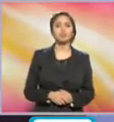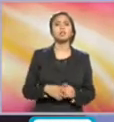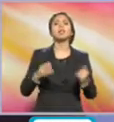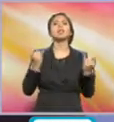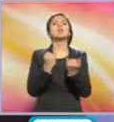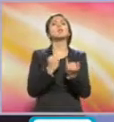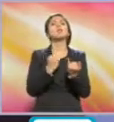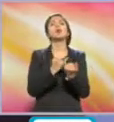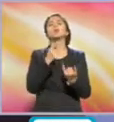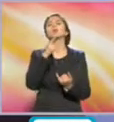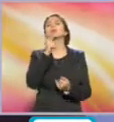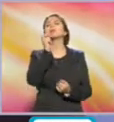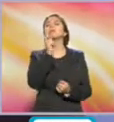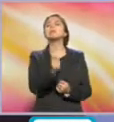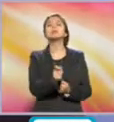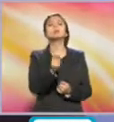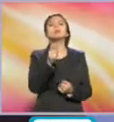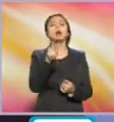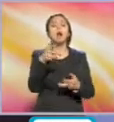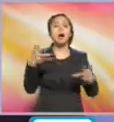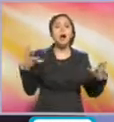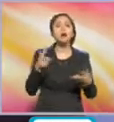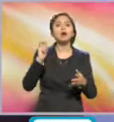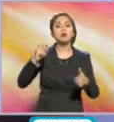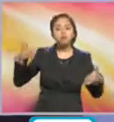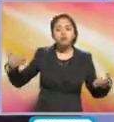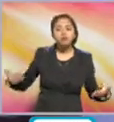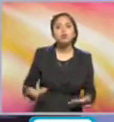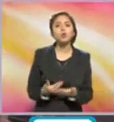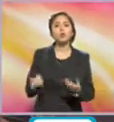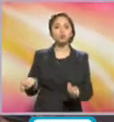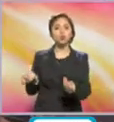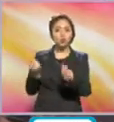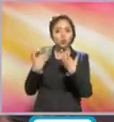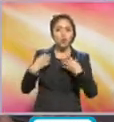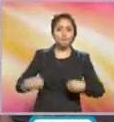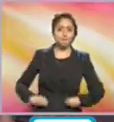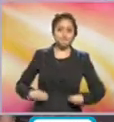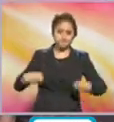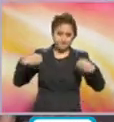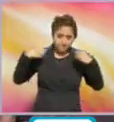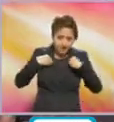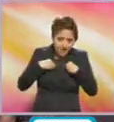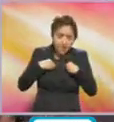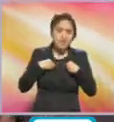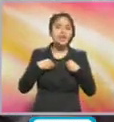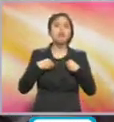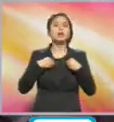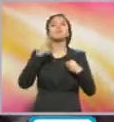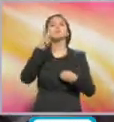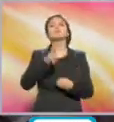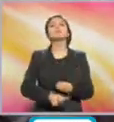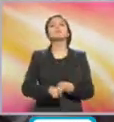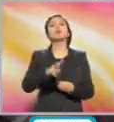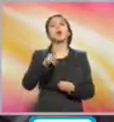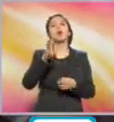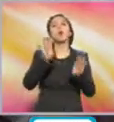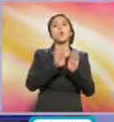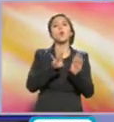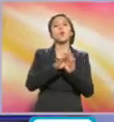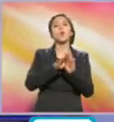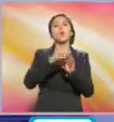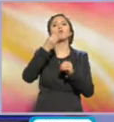decir, ¿no?, que se trata de la creadora de vida, quien nos trajo al mundo. Sí, sí. Un beso para todas ellas. Pues sí,